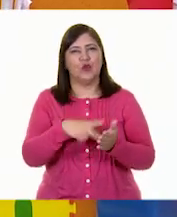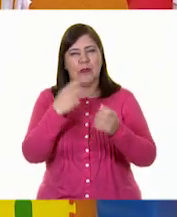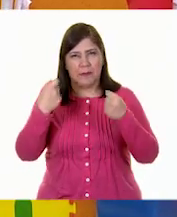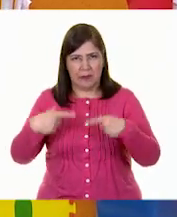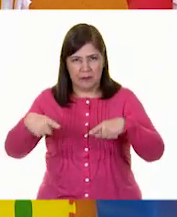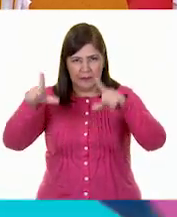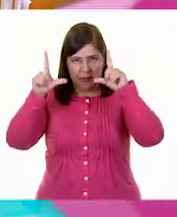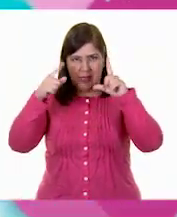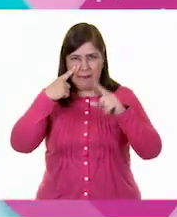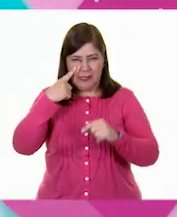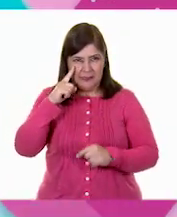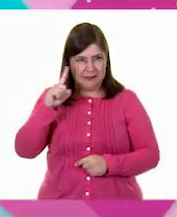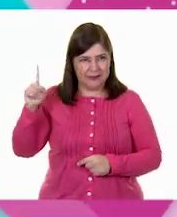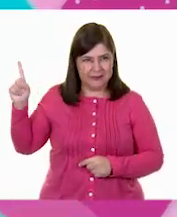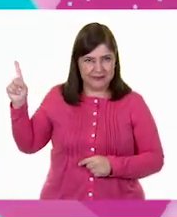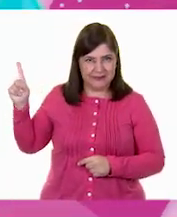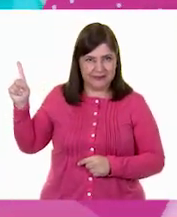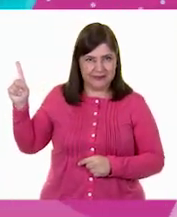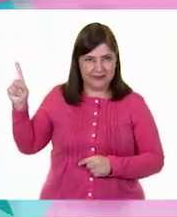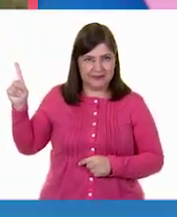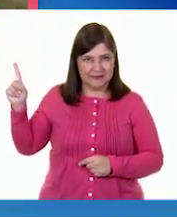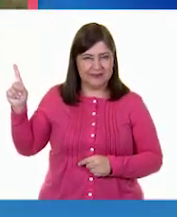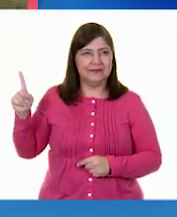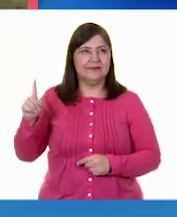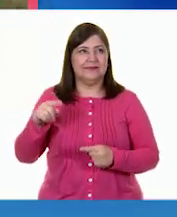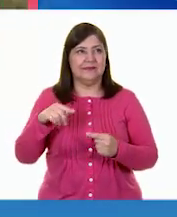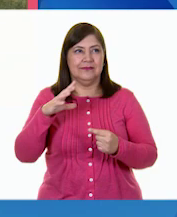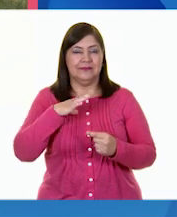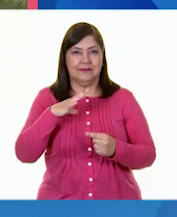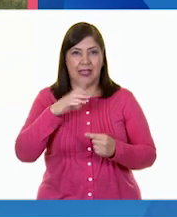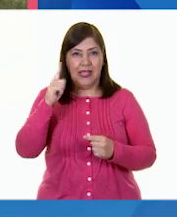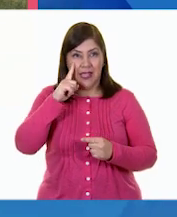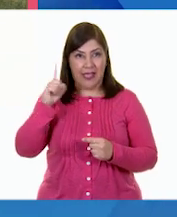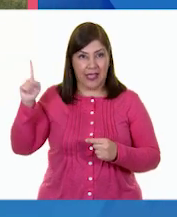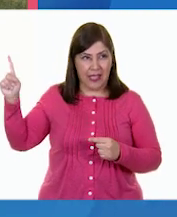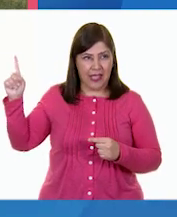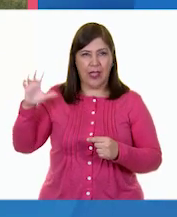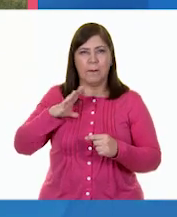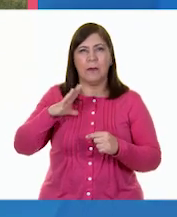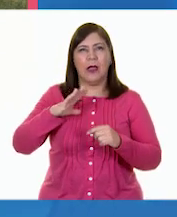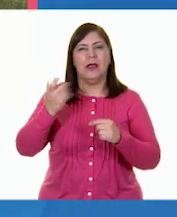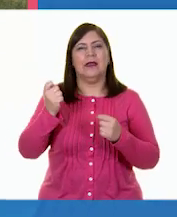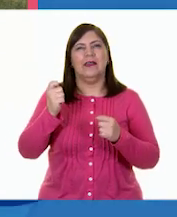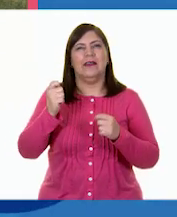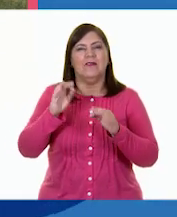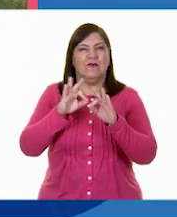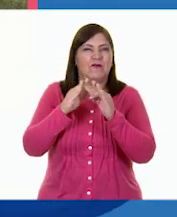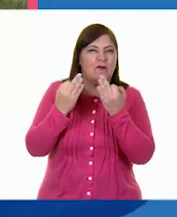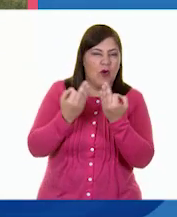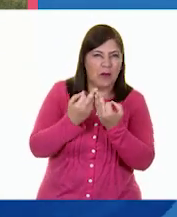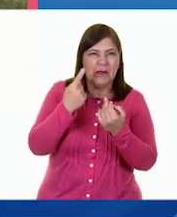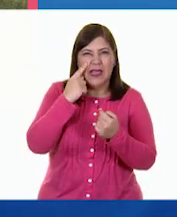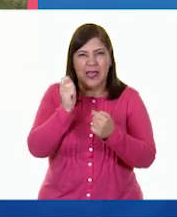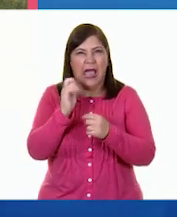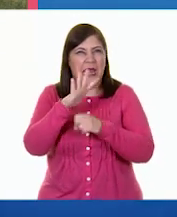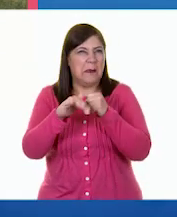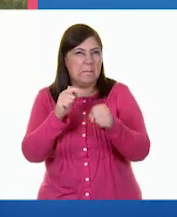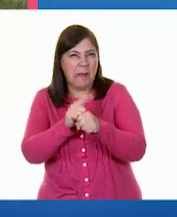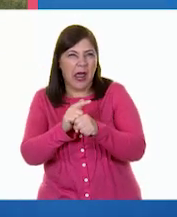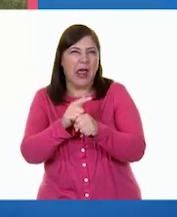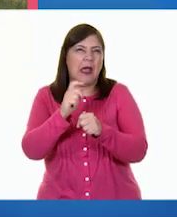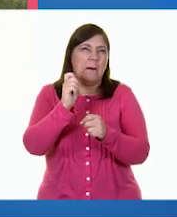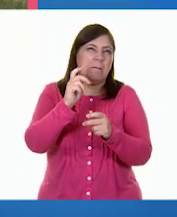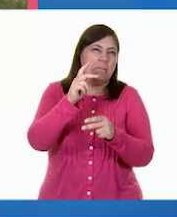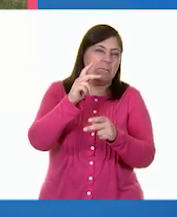tantito, nada más para ubicar a los personajes. La persona de la izquierda, la figura, la, como le llame, la criatura del